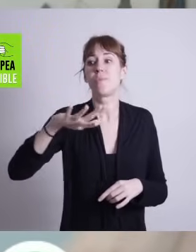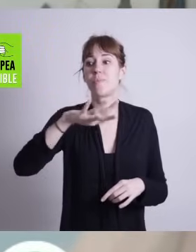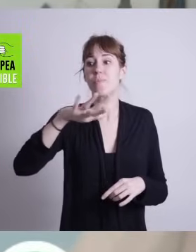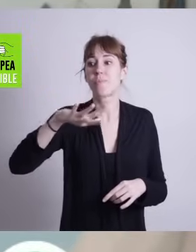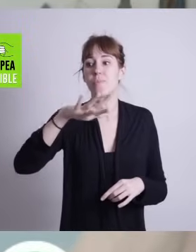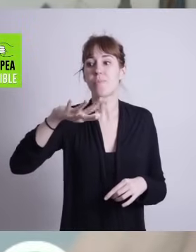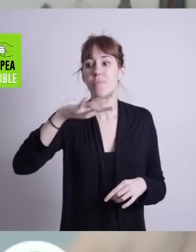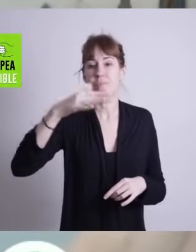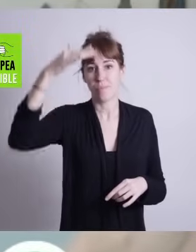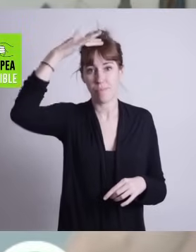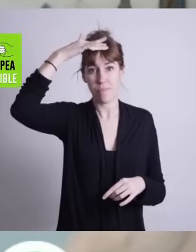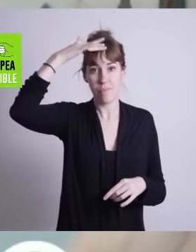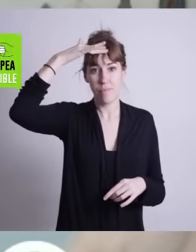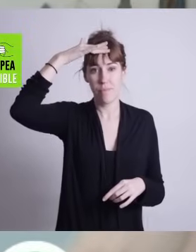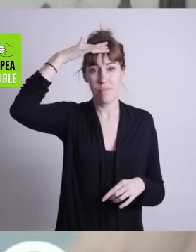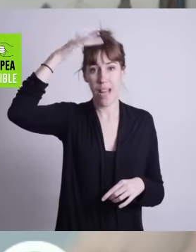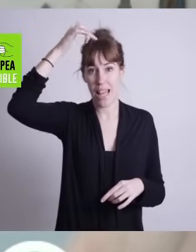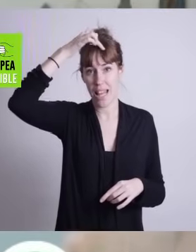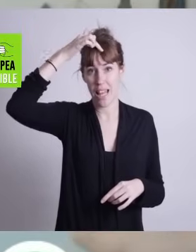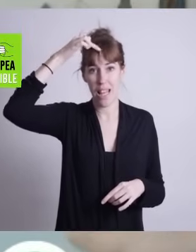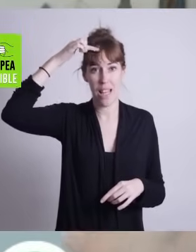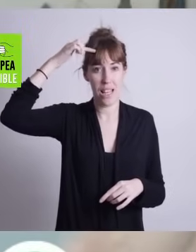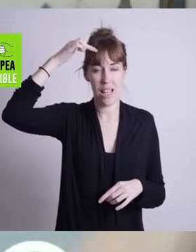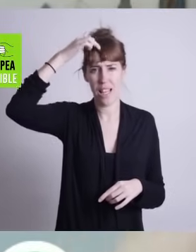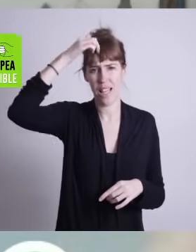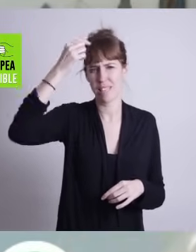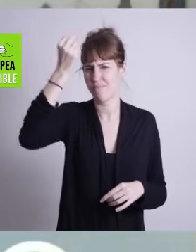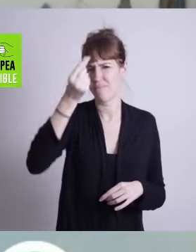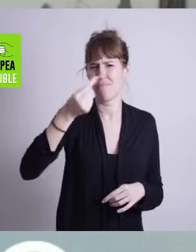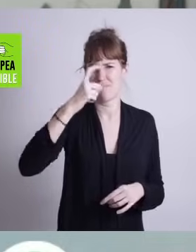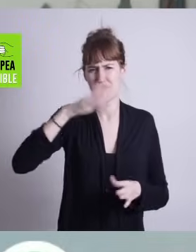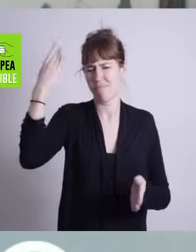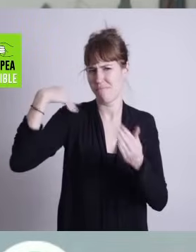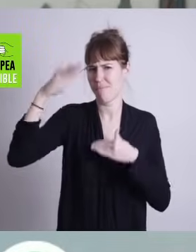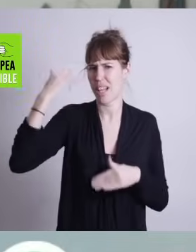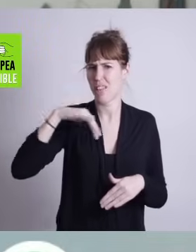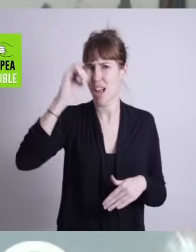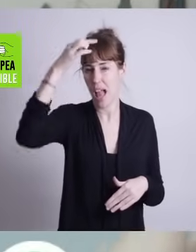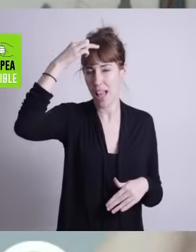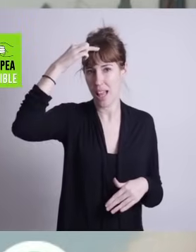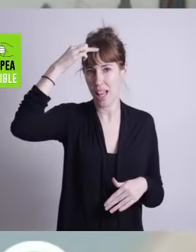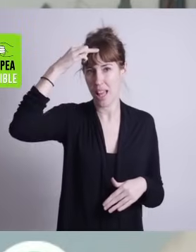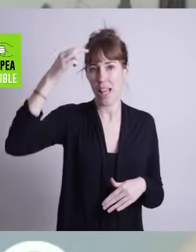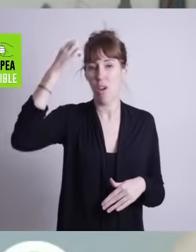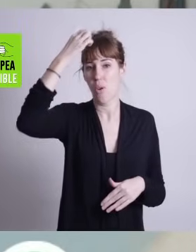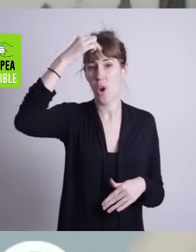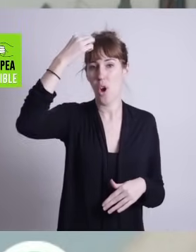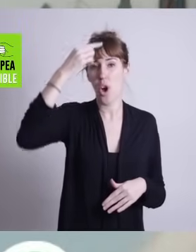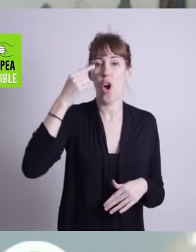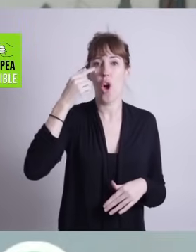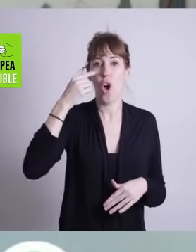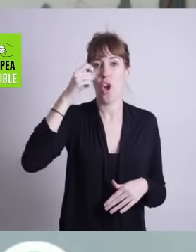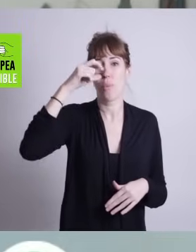superior de nuestra frente, que hay dibujos y además muy antiguos, en el que ahí se dibuja un ojo con un párpado que se ve y se